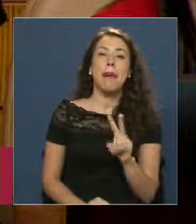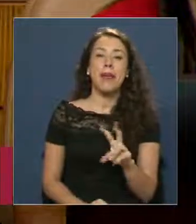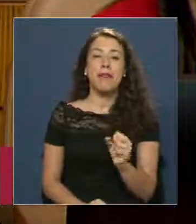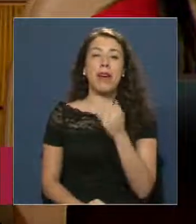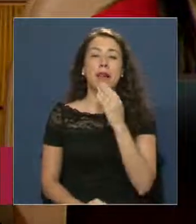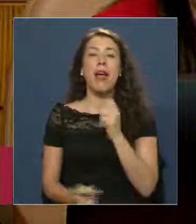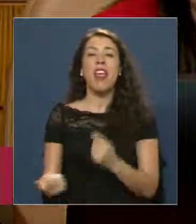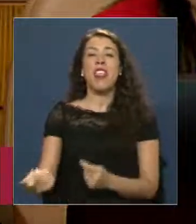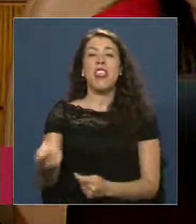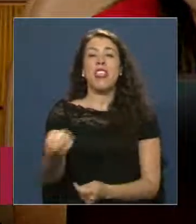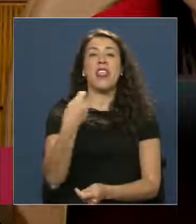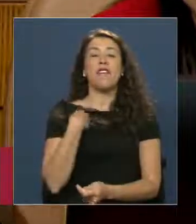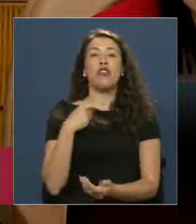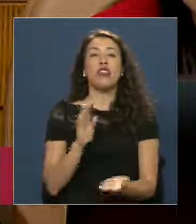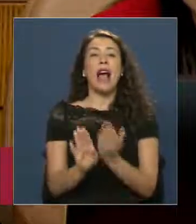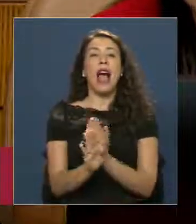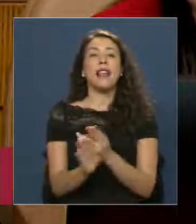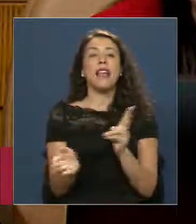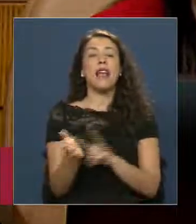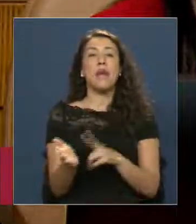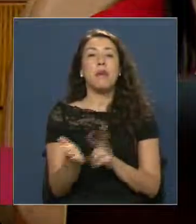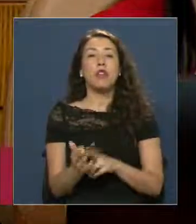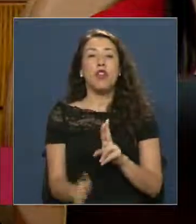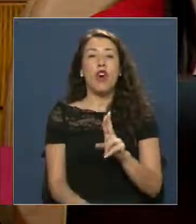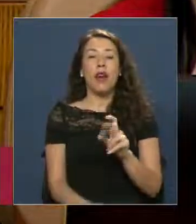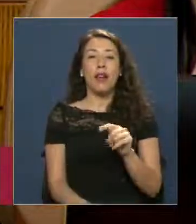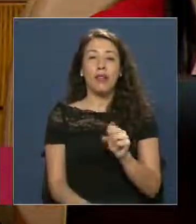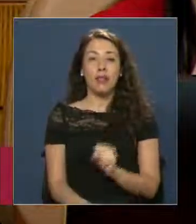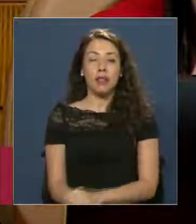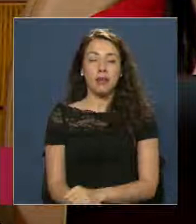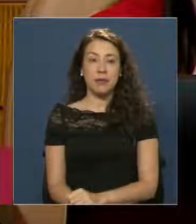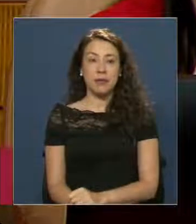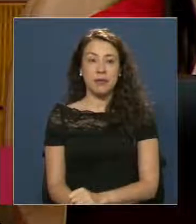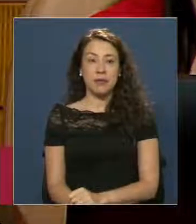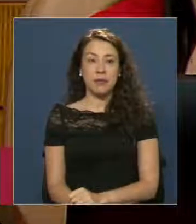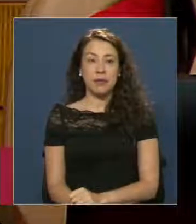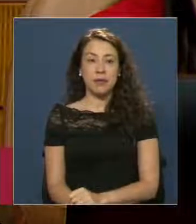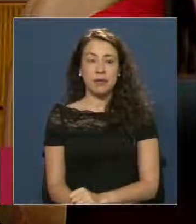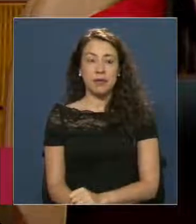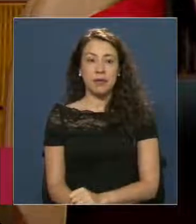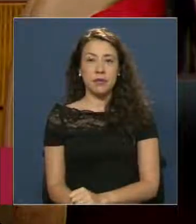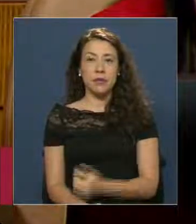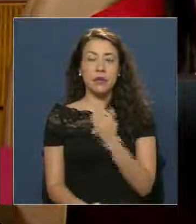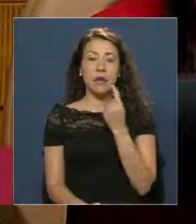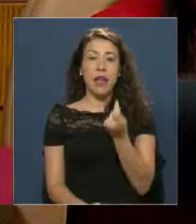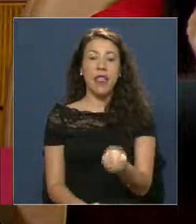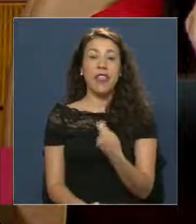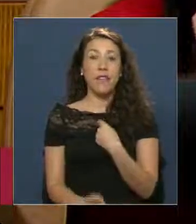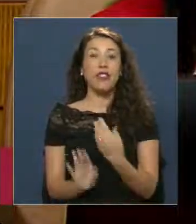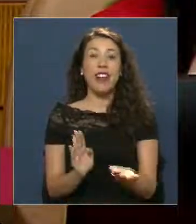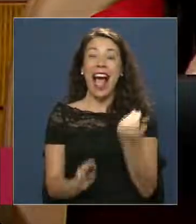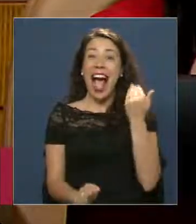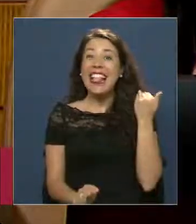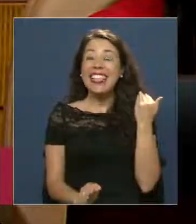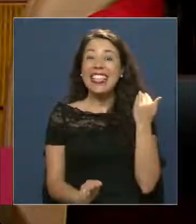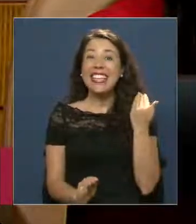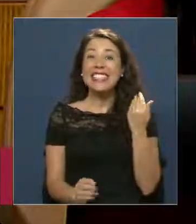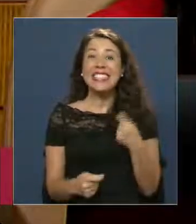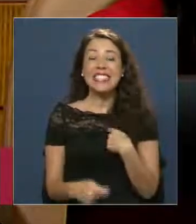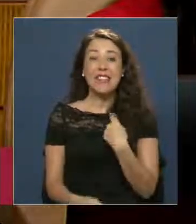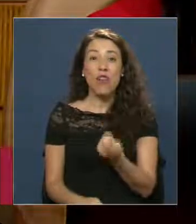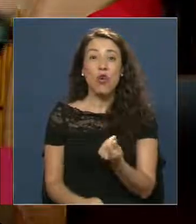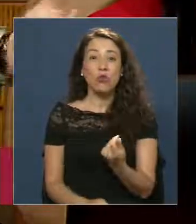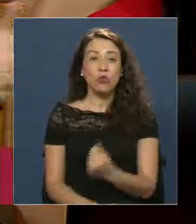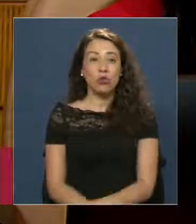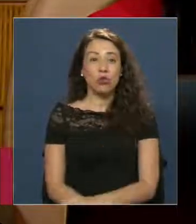la devolución anticipada del impuesto a la renta. Acuérdense que también había devolución anticipada, ¿cierto?, para aquellos